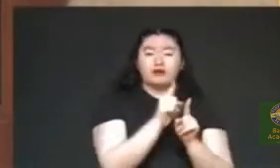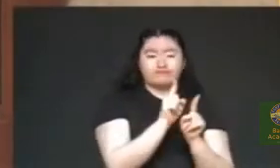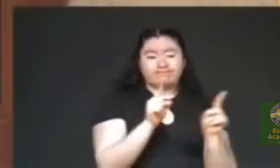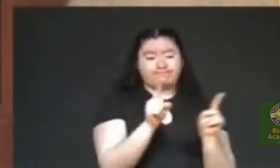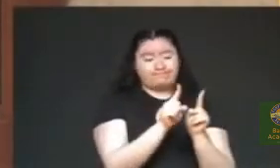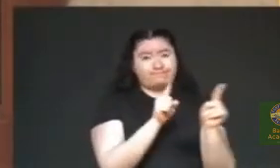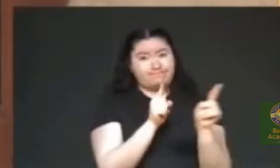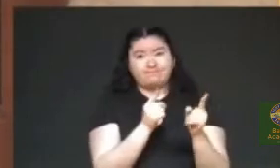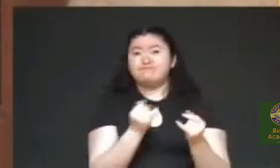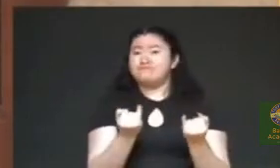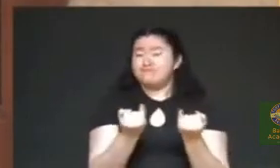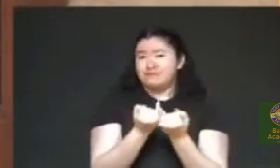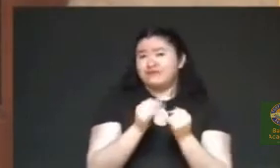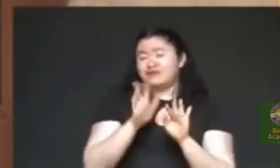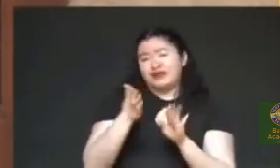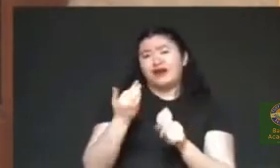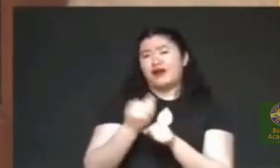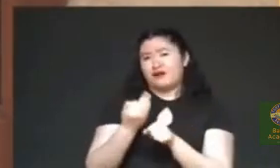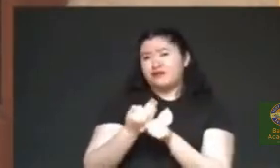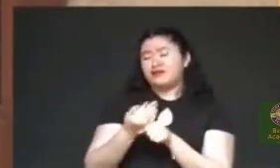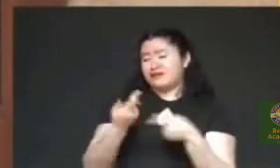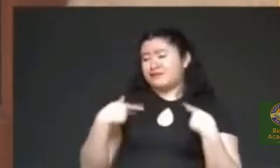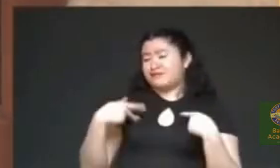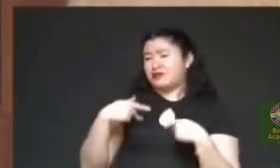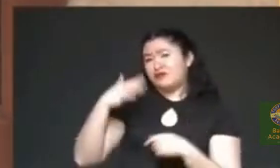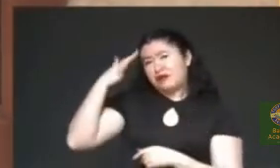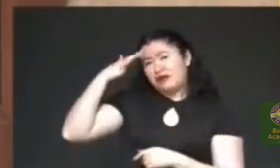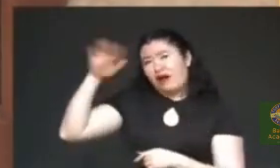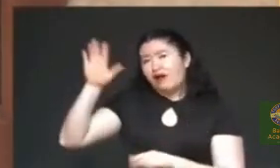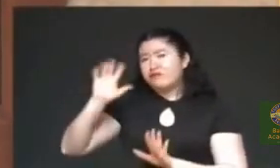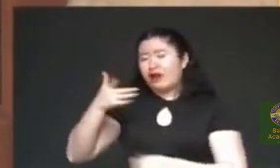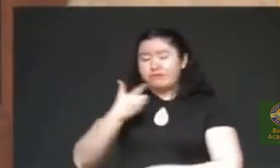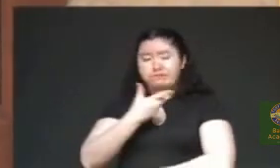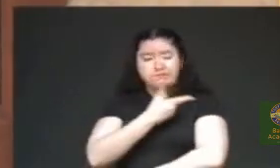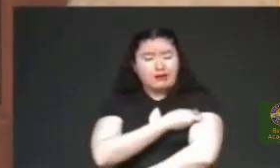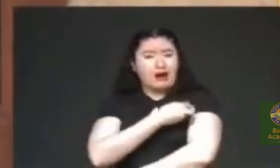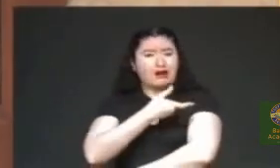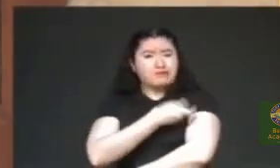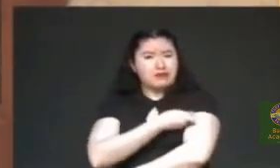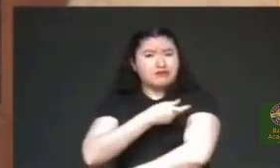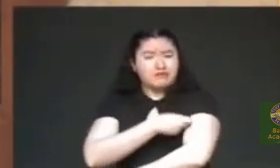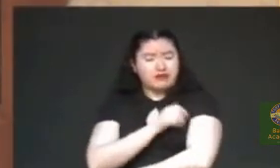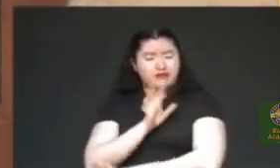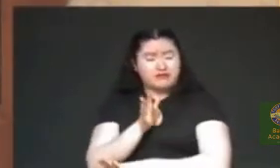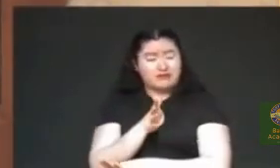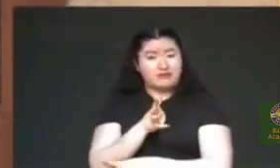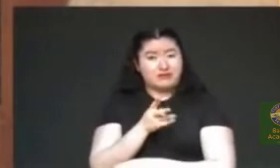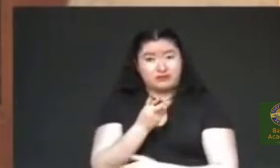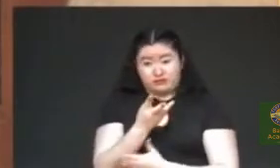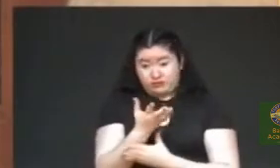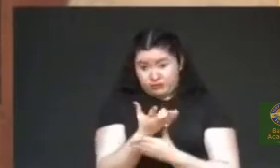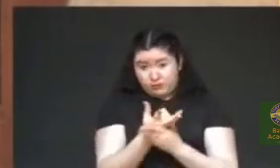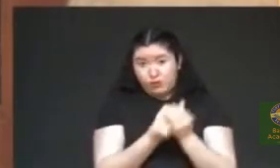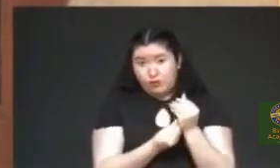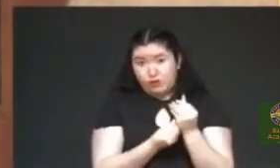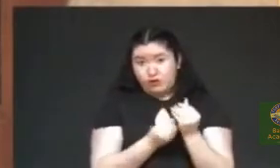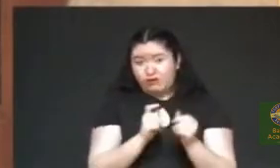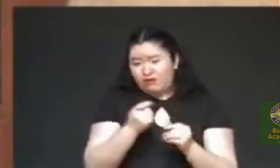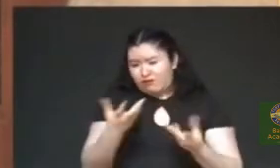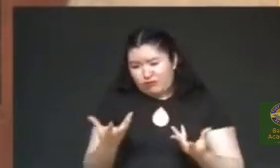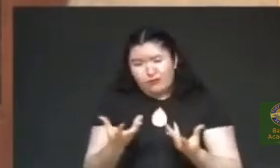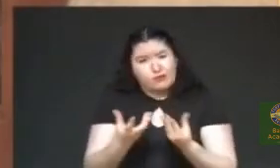de vacunación que hay en la ciudad. Entonces, toda esta suma de elementos que imagina que es una